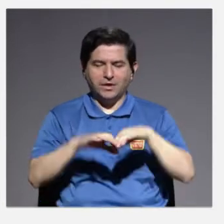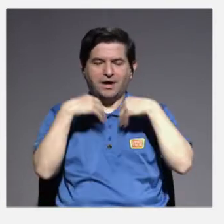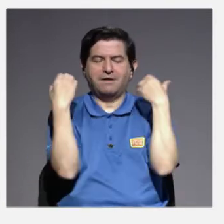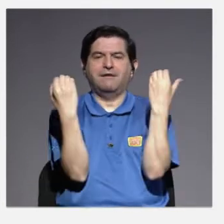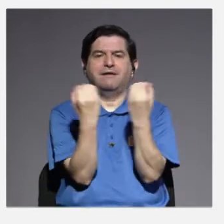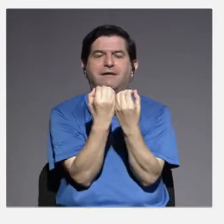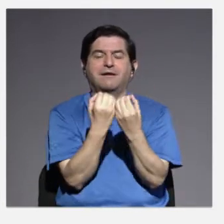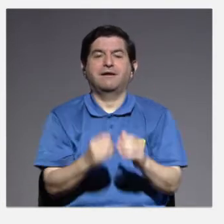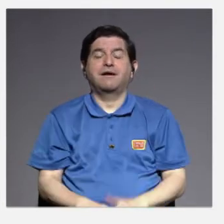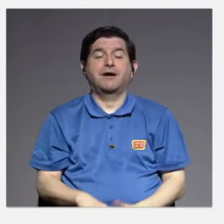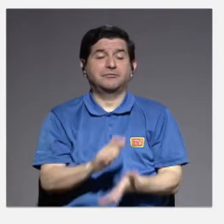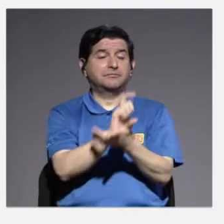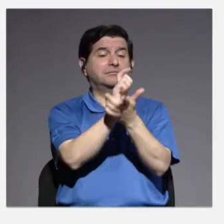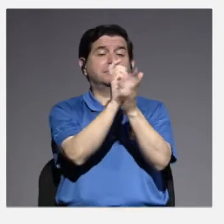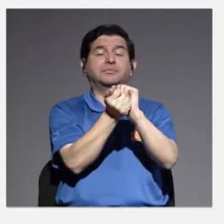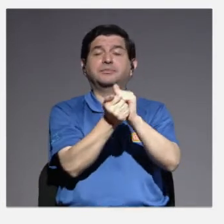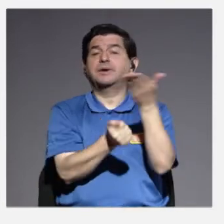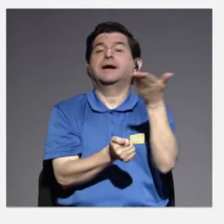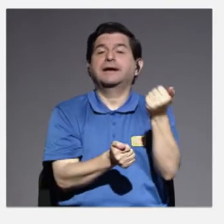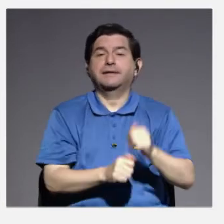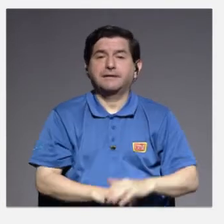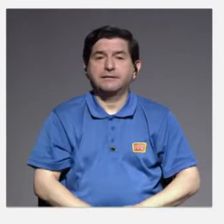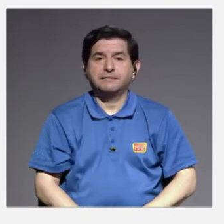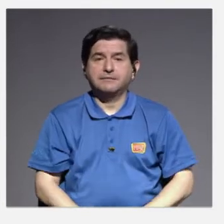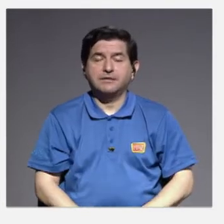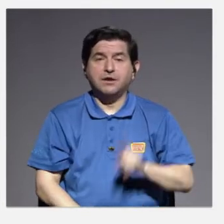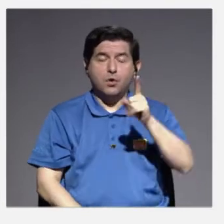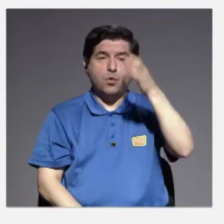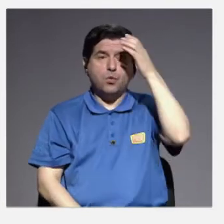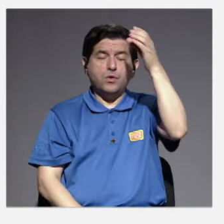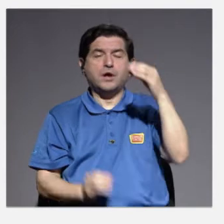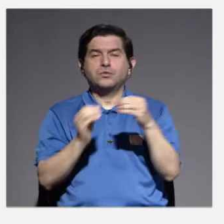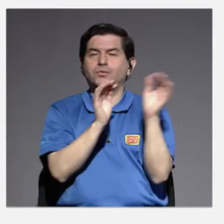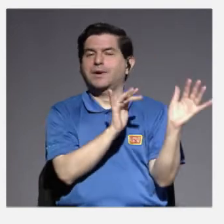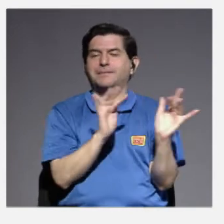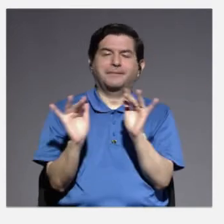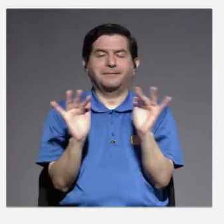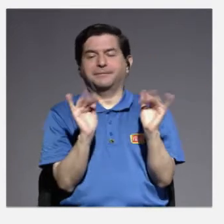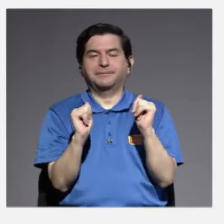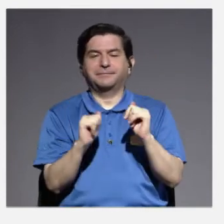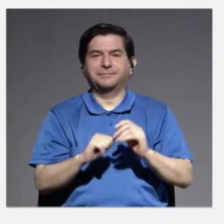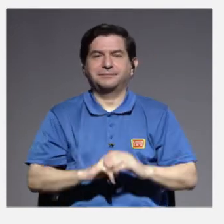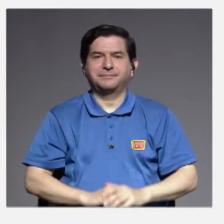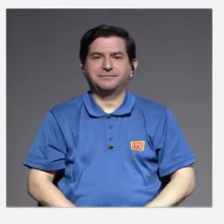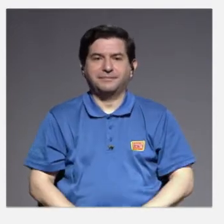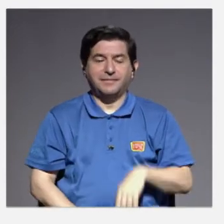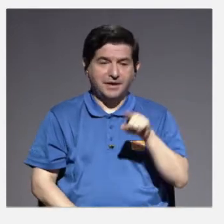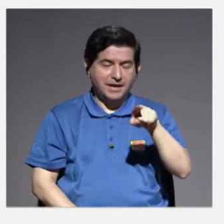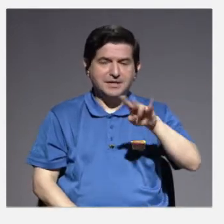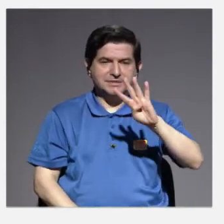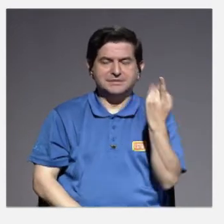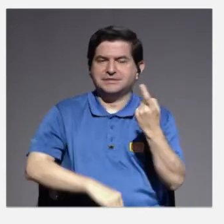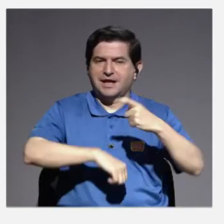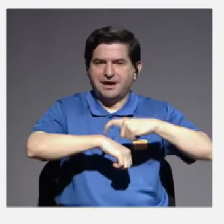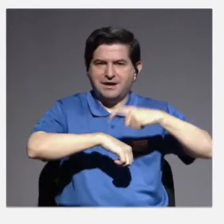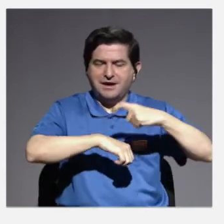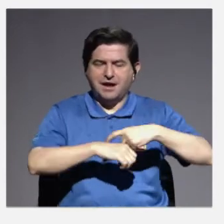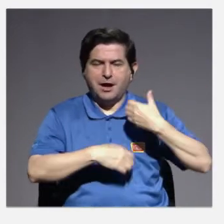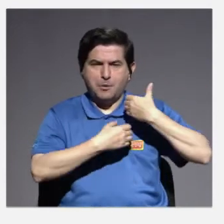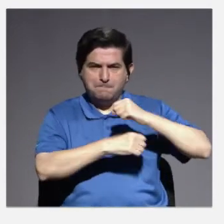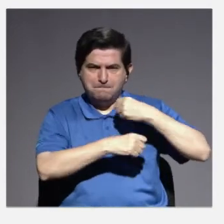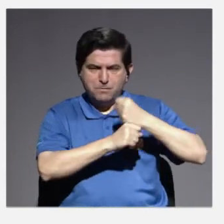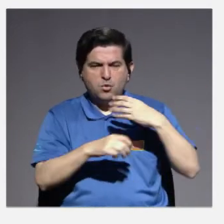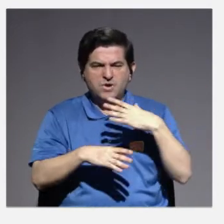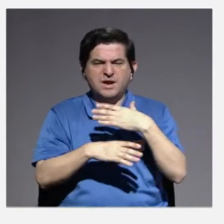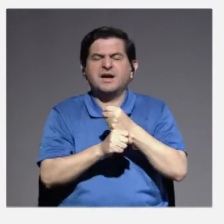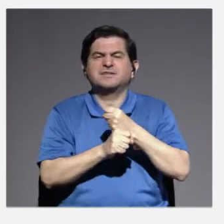organizacional para convertirla en una cultura más digitalizada. Entonces, en esta cuarta fase, lo que las municipalidades